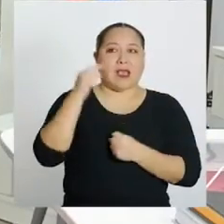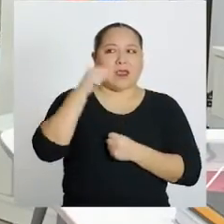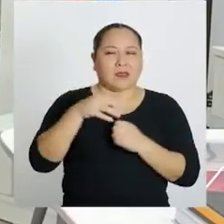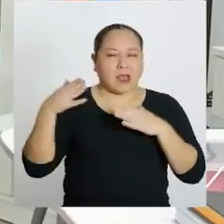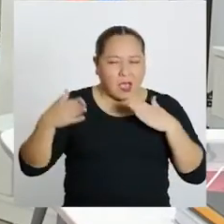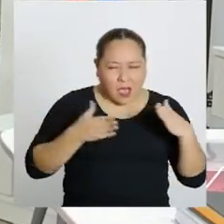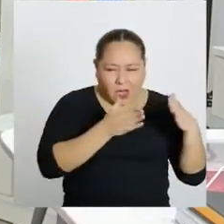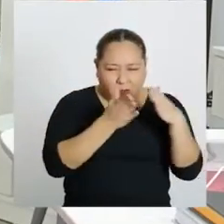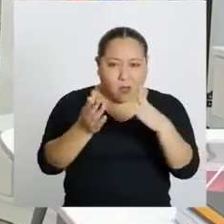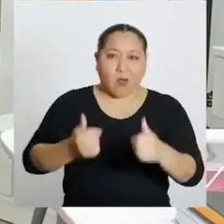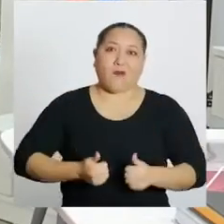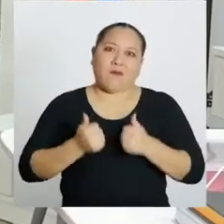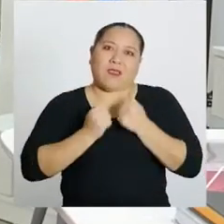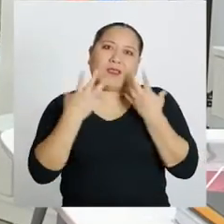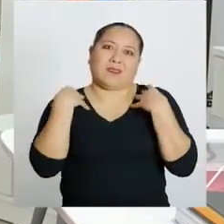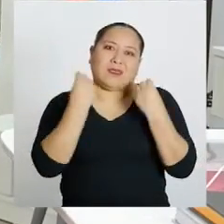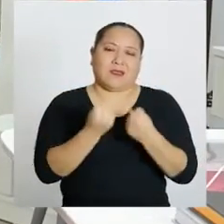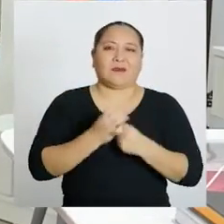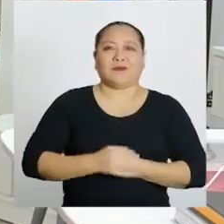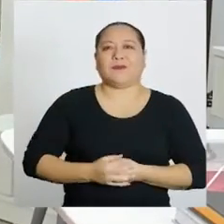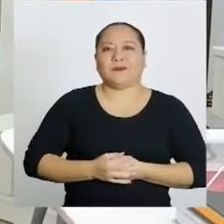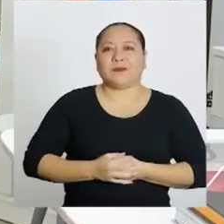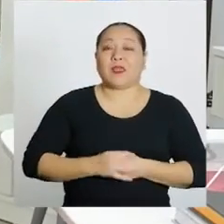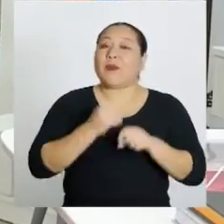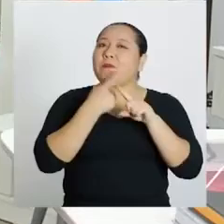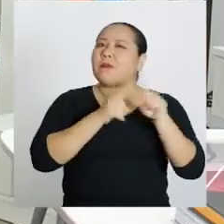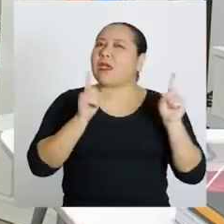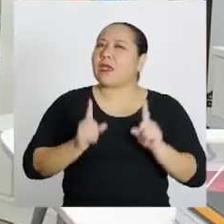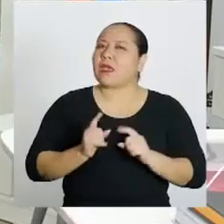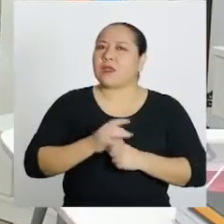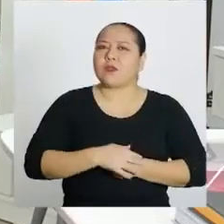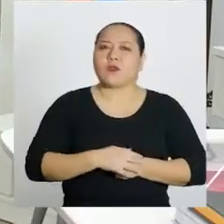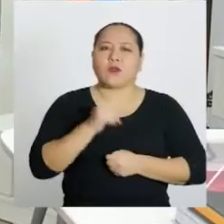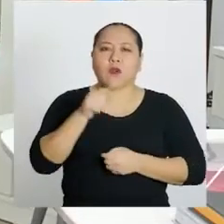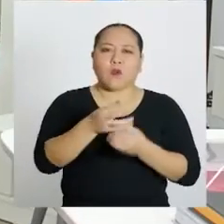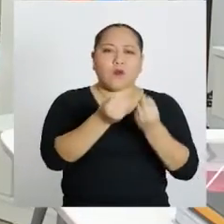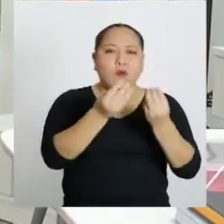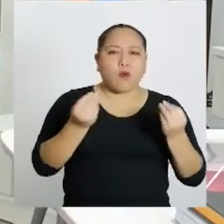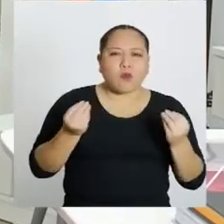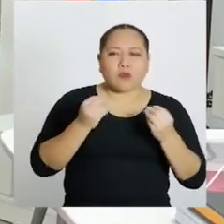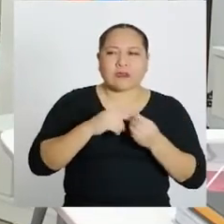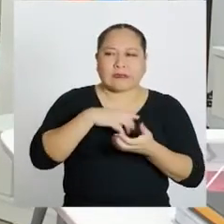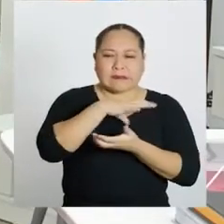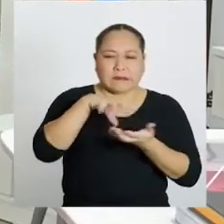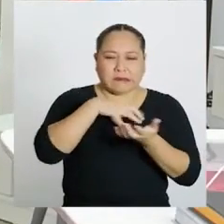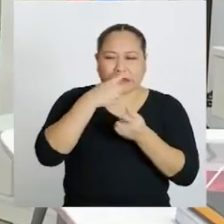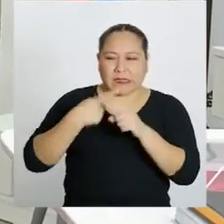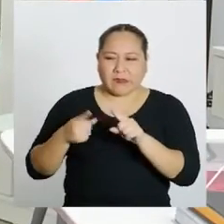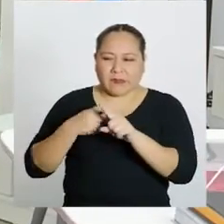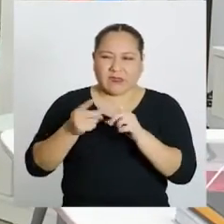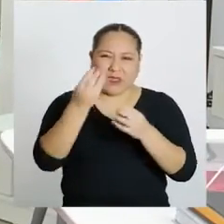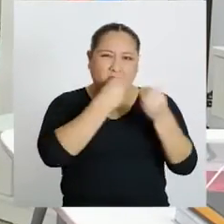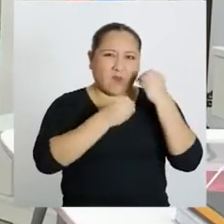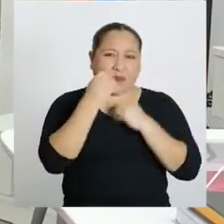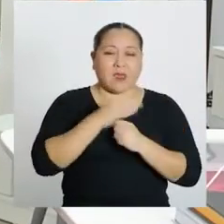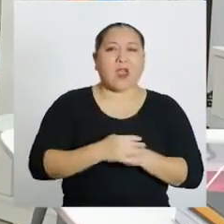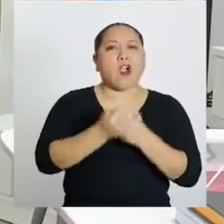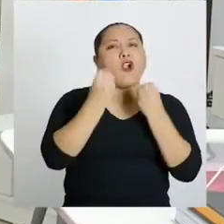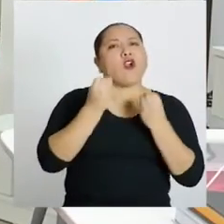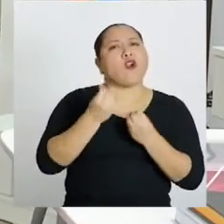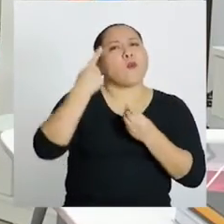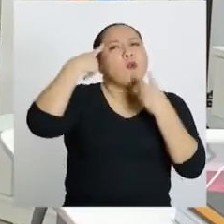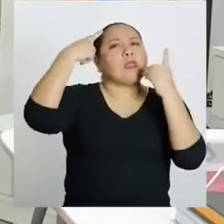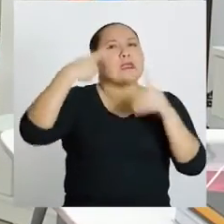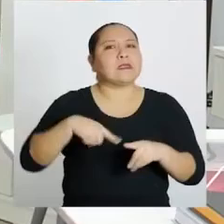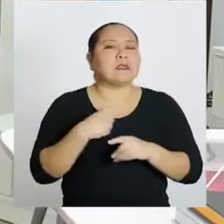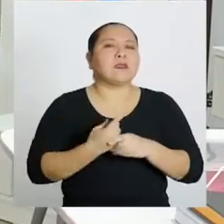camino a una vida saludable. Pero con tanta variedad de alimentos disponibles, ¿cómo podemos decidir